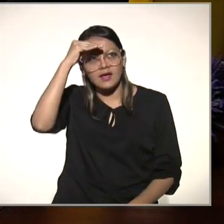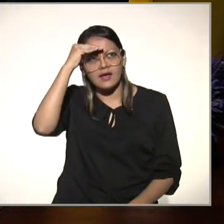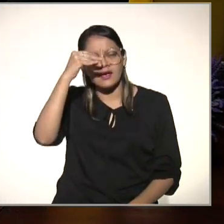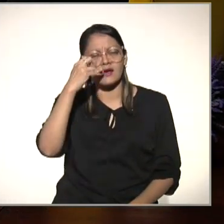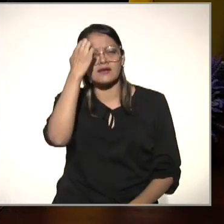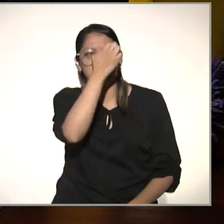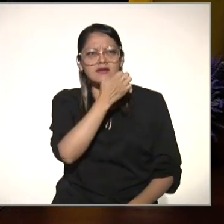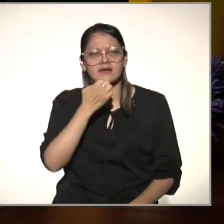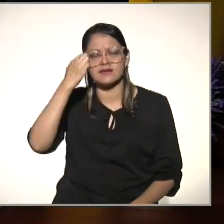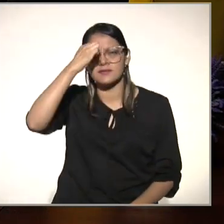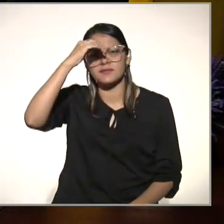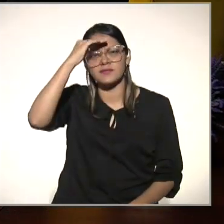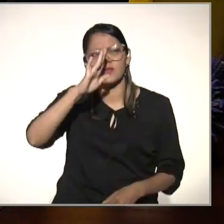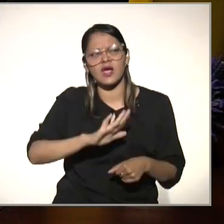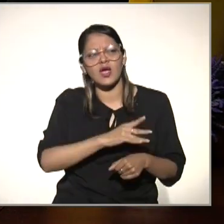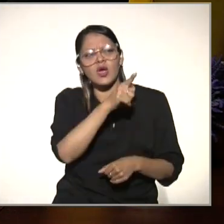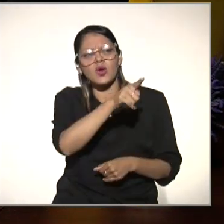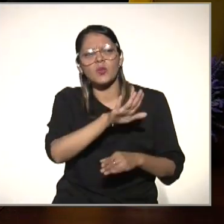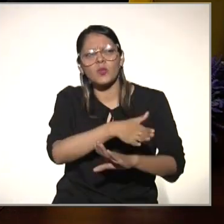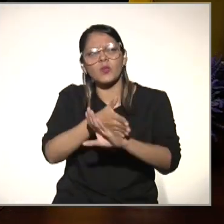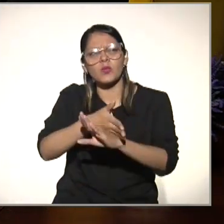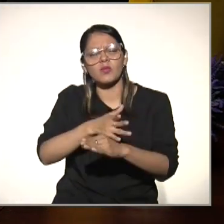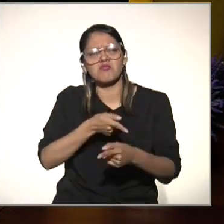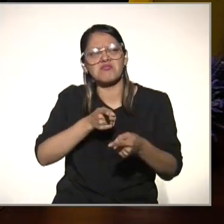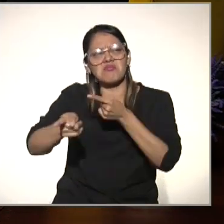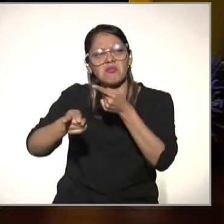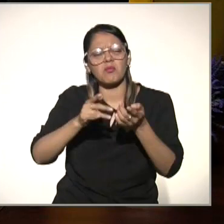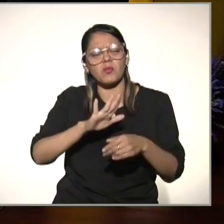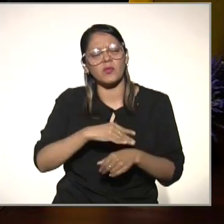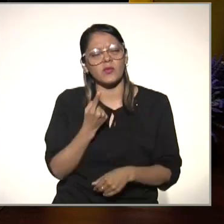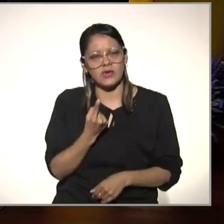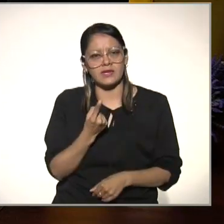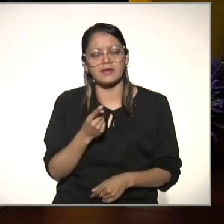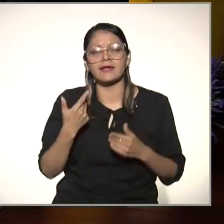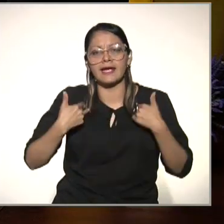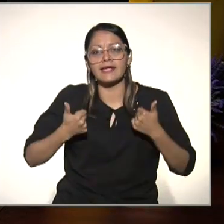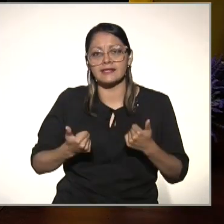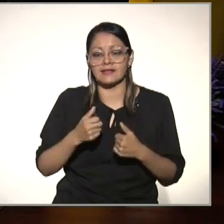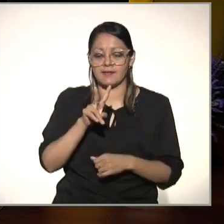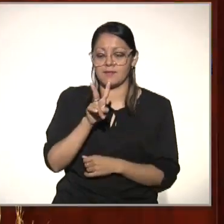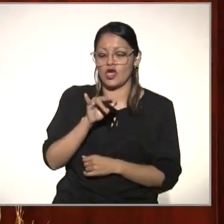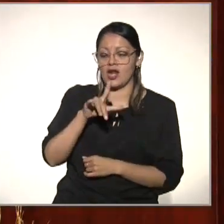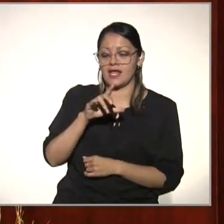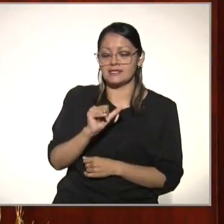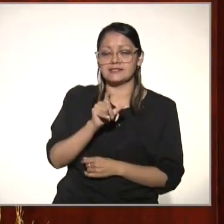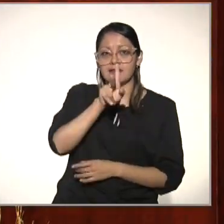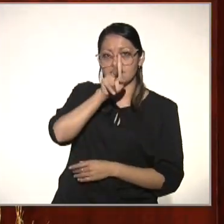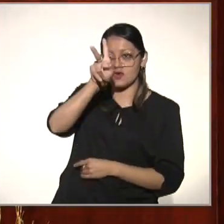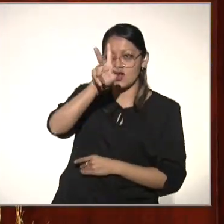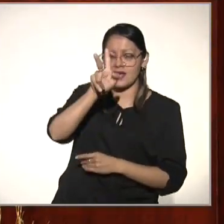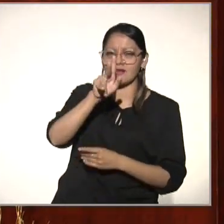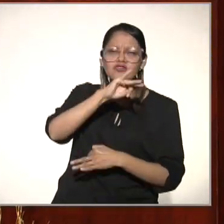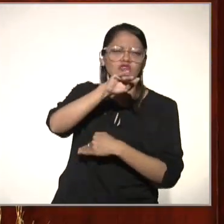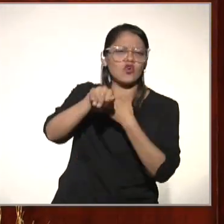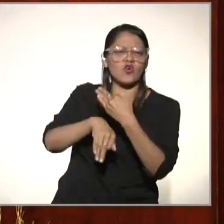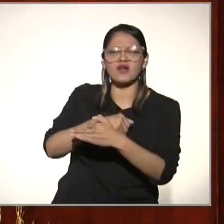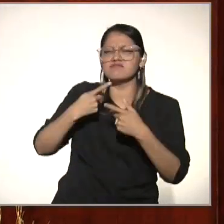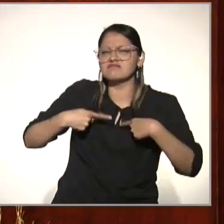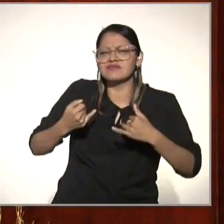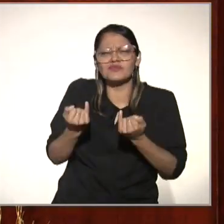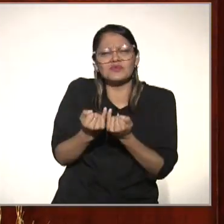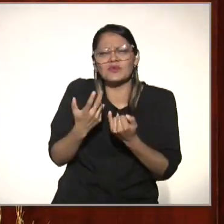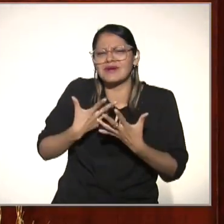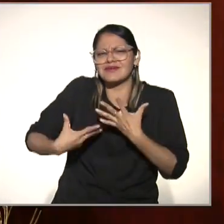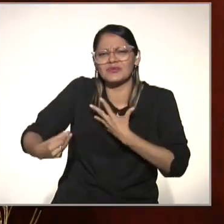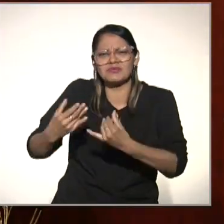Entonces, preguntémonos por qué pasa eso y entendamos que las violencias las reproducimos todas las personas, de manera cotidiana,